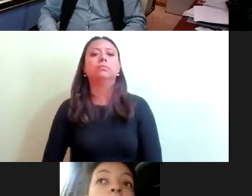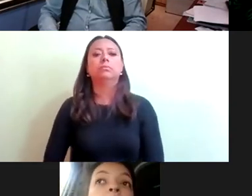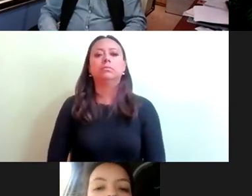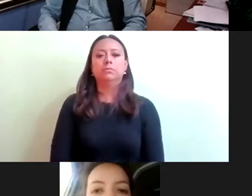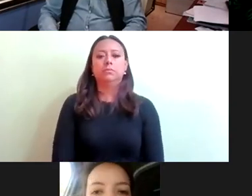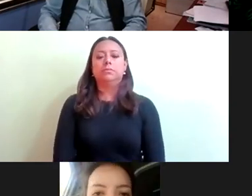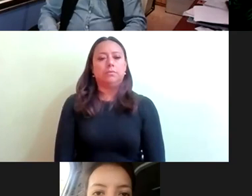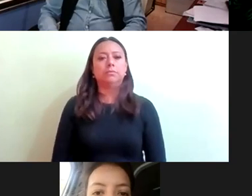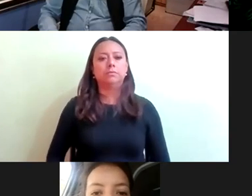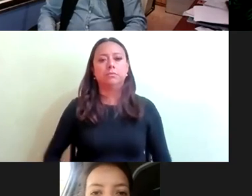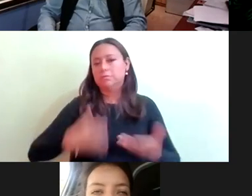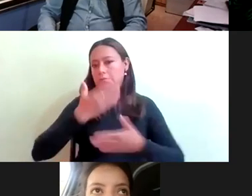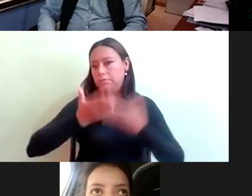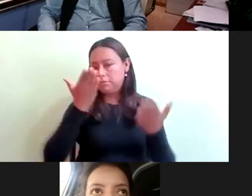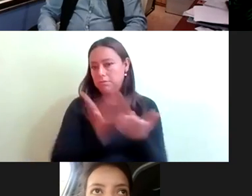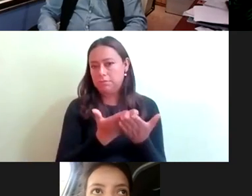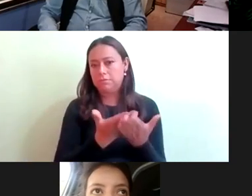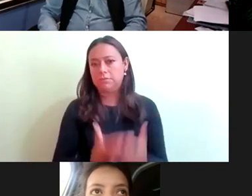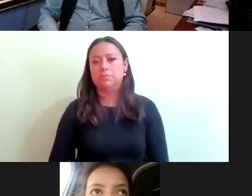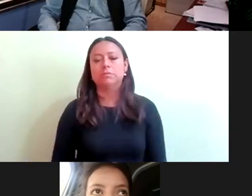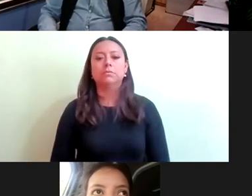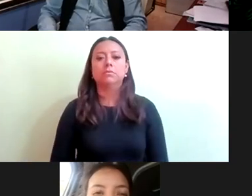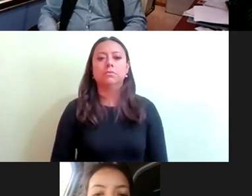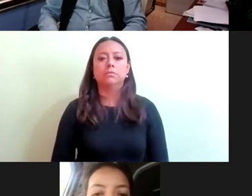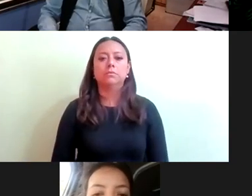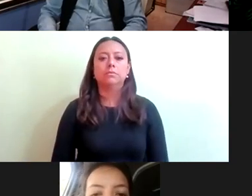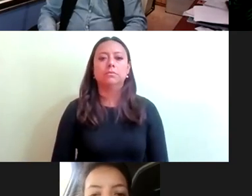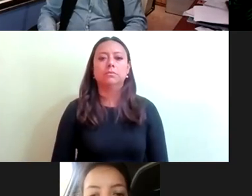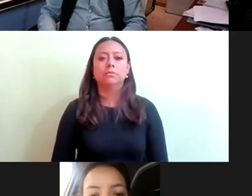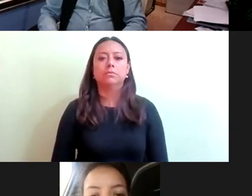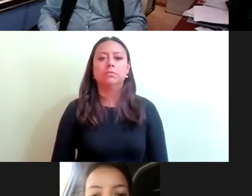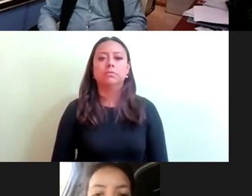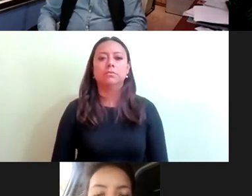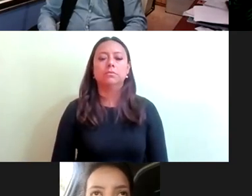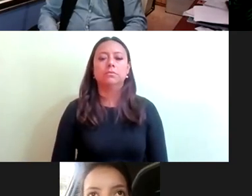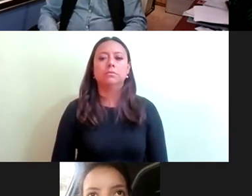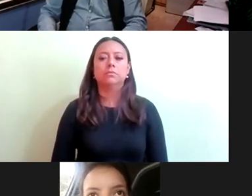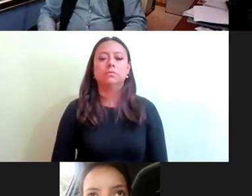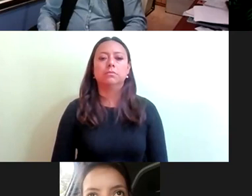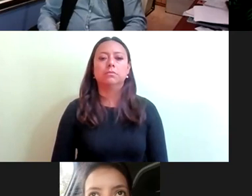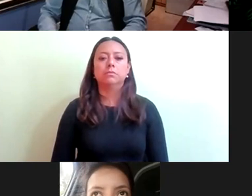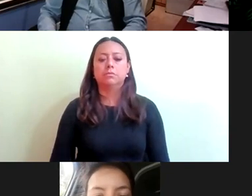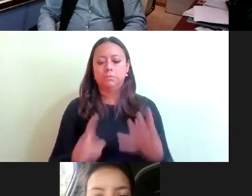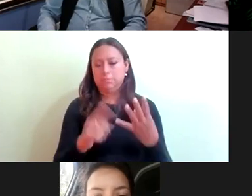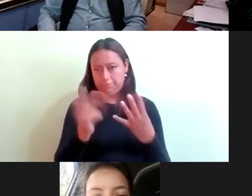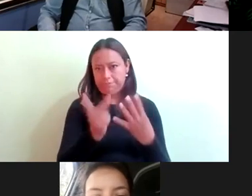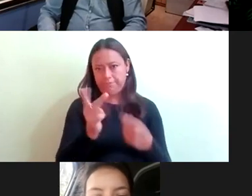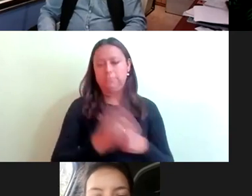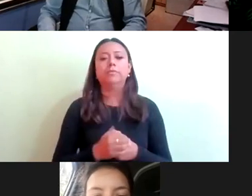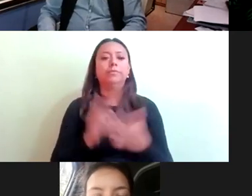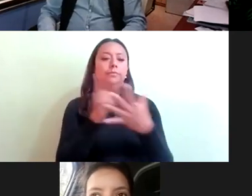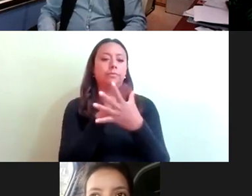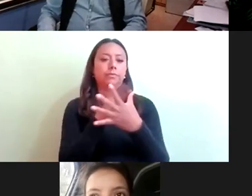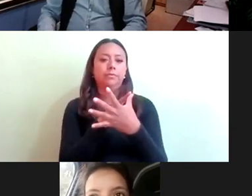propuesta de la jefa de gobierno. La cuarta pregunta, perdón, porque serán 5, puntual,